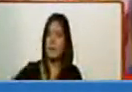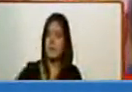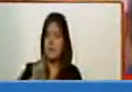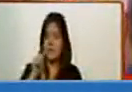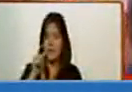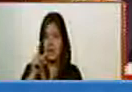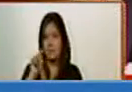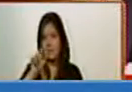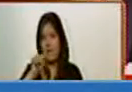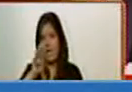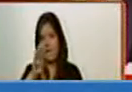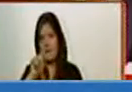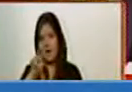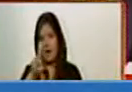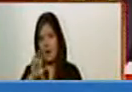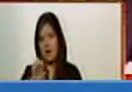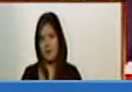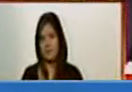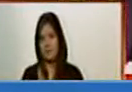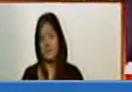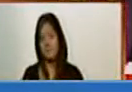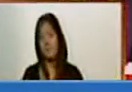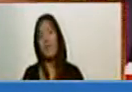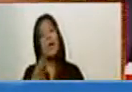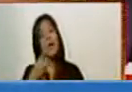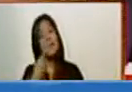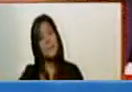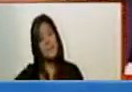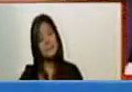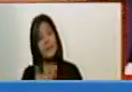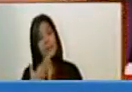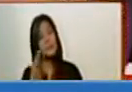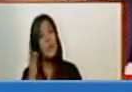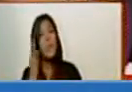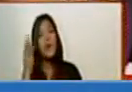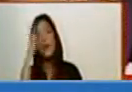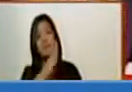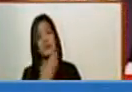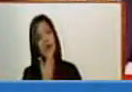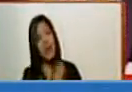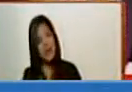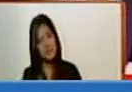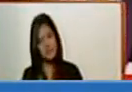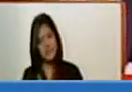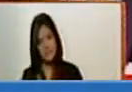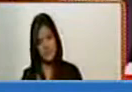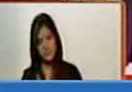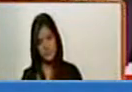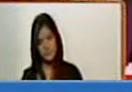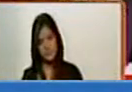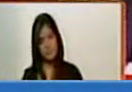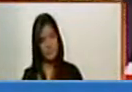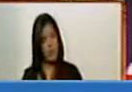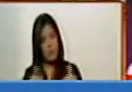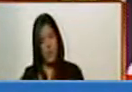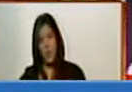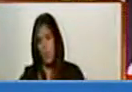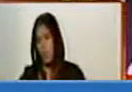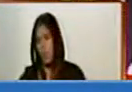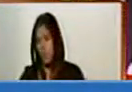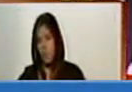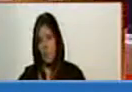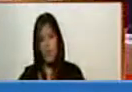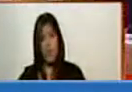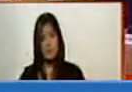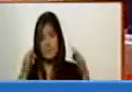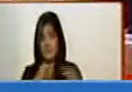Vázquez. Presidenta Dilma Rousseff, le agradezco mucho, de verdad, todos los esfuerzos que siempre se hacen